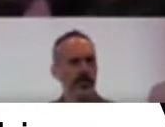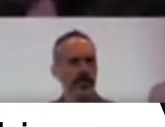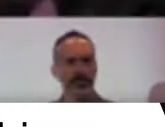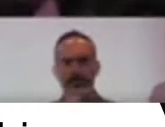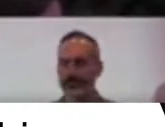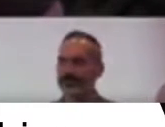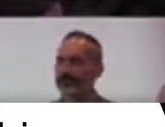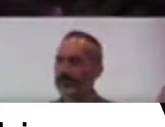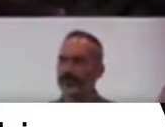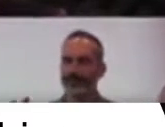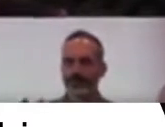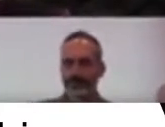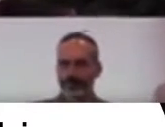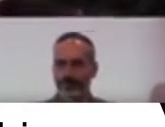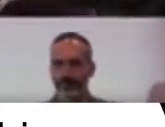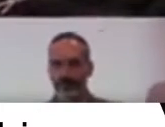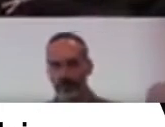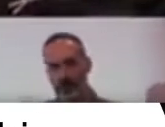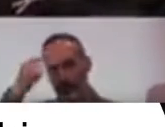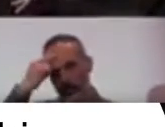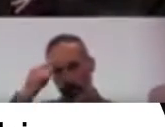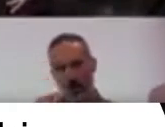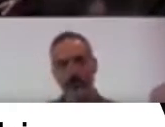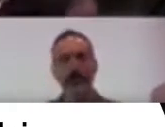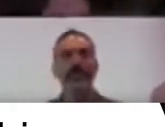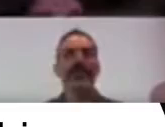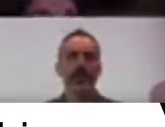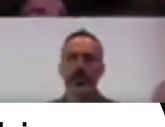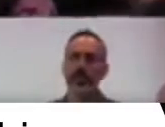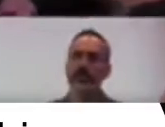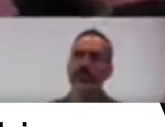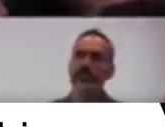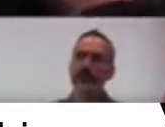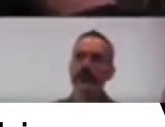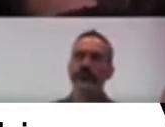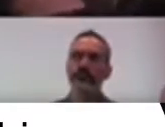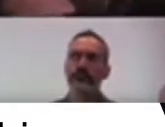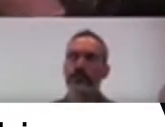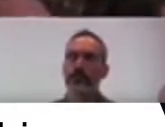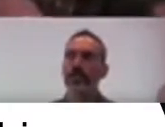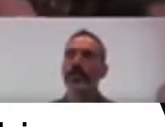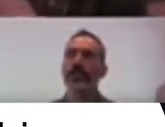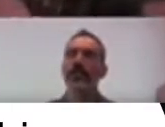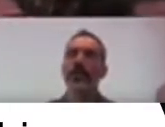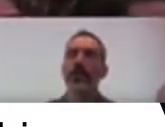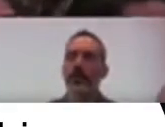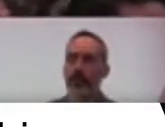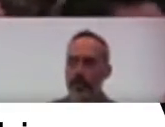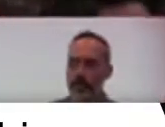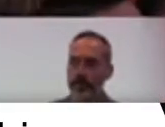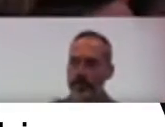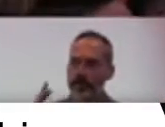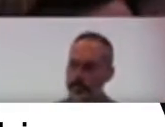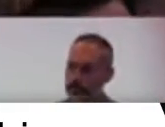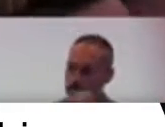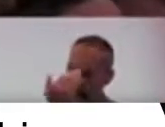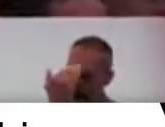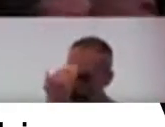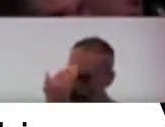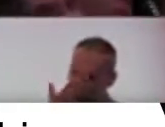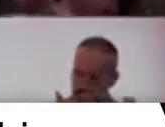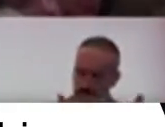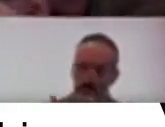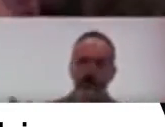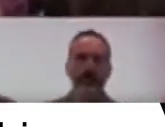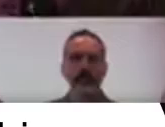áreas que se han sumado para prestar ayuda, reciban nuestro más sincero reconocimiento y pido que les